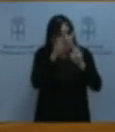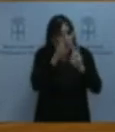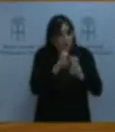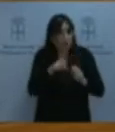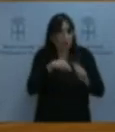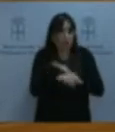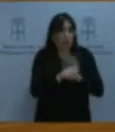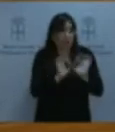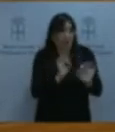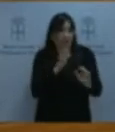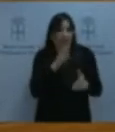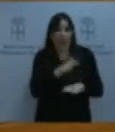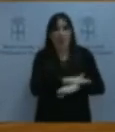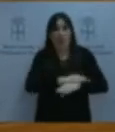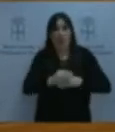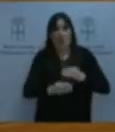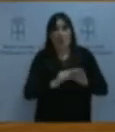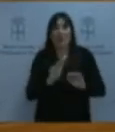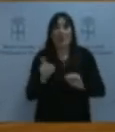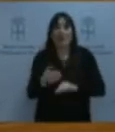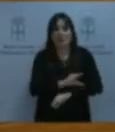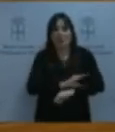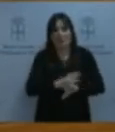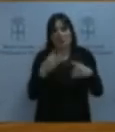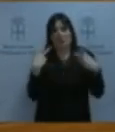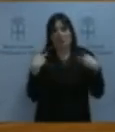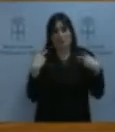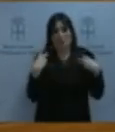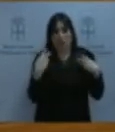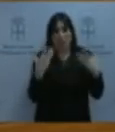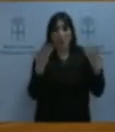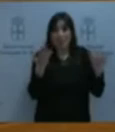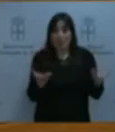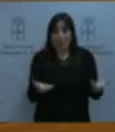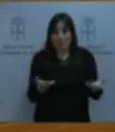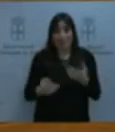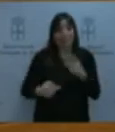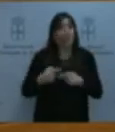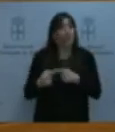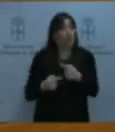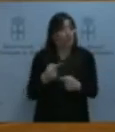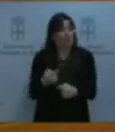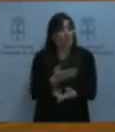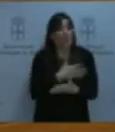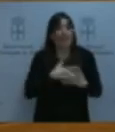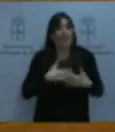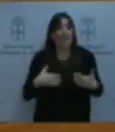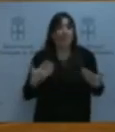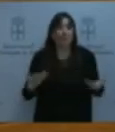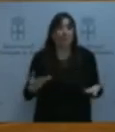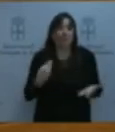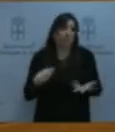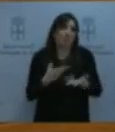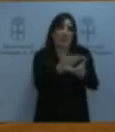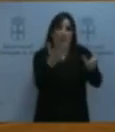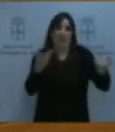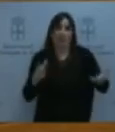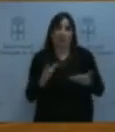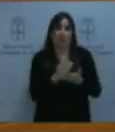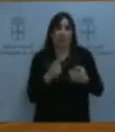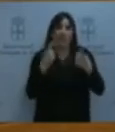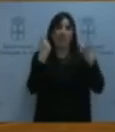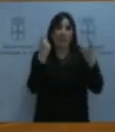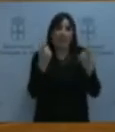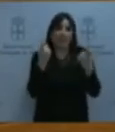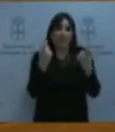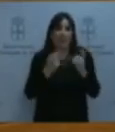de Hacienda. Así que los efectos que queremos son los que todo el mundo entiende, minimizar los efectos de la prórroga. El